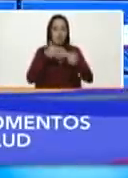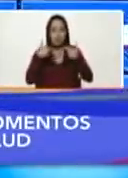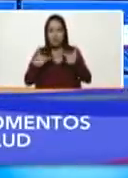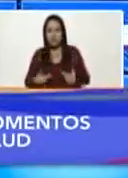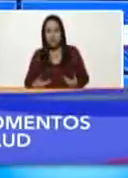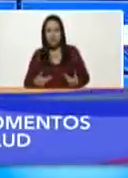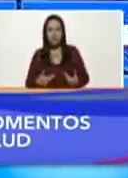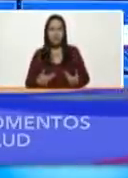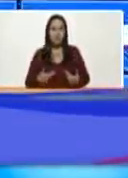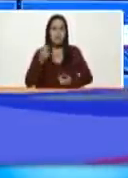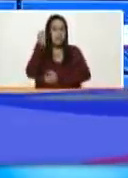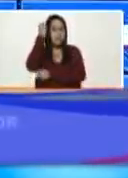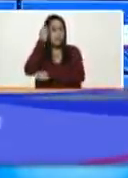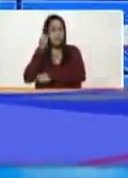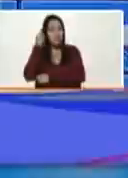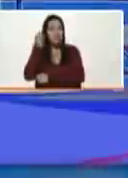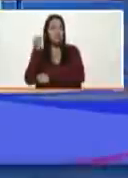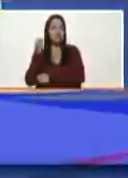profundo